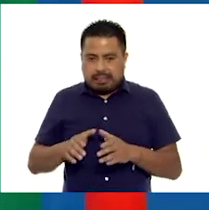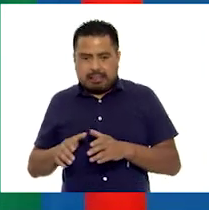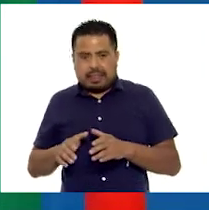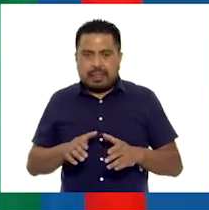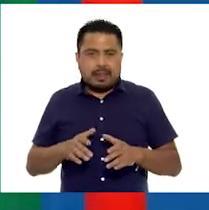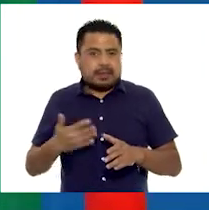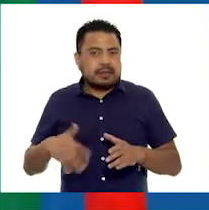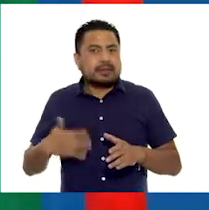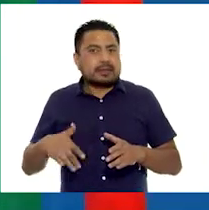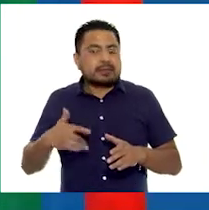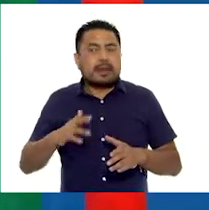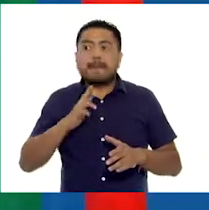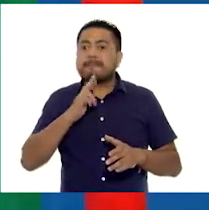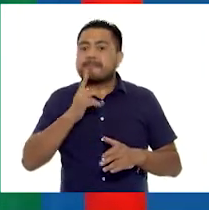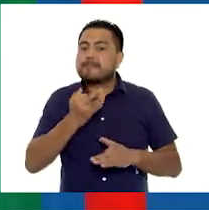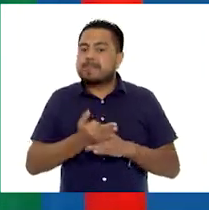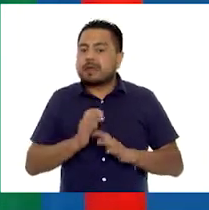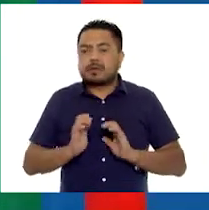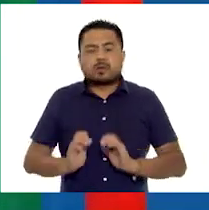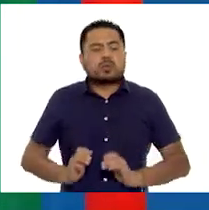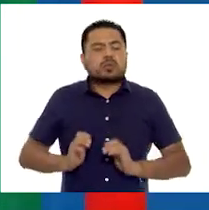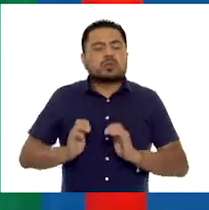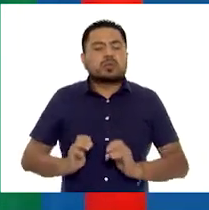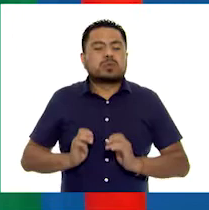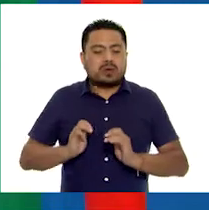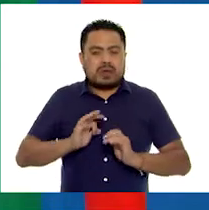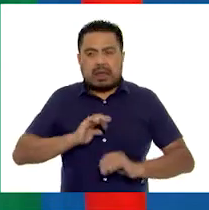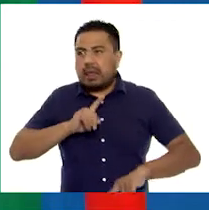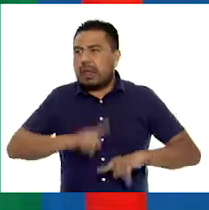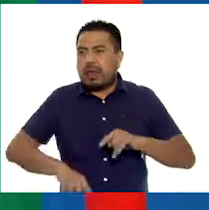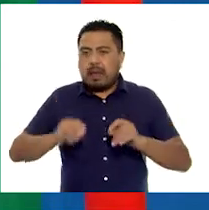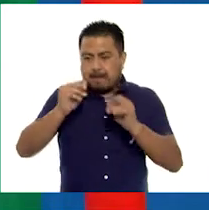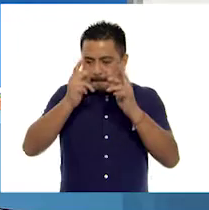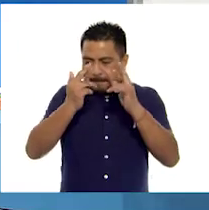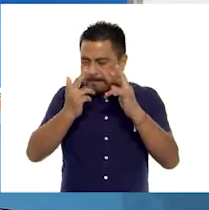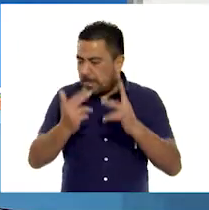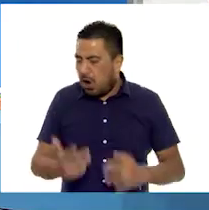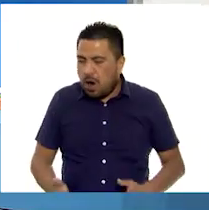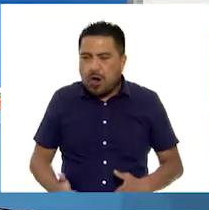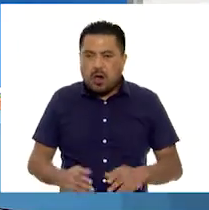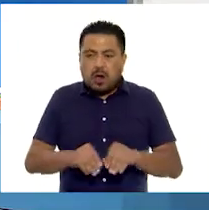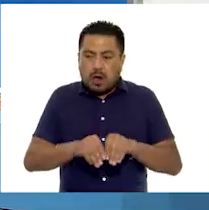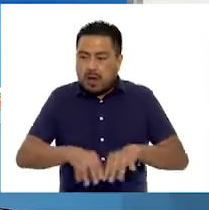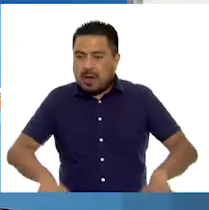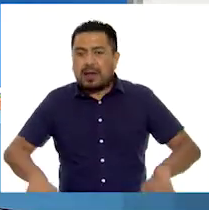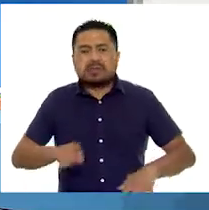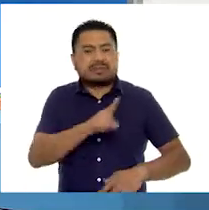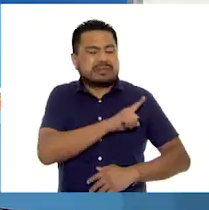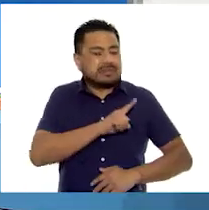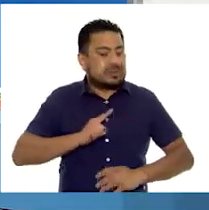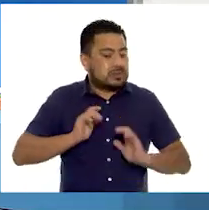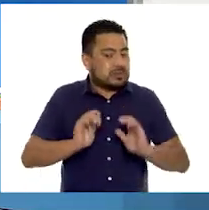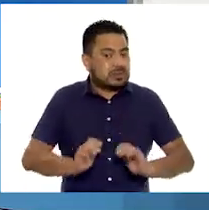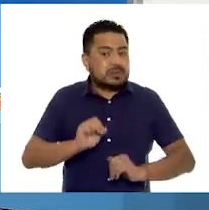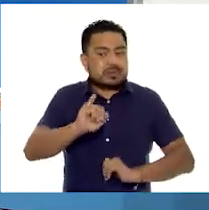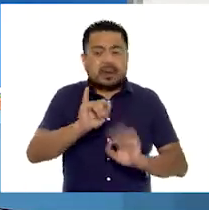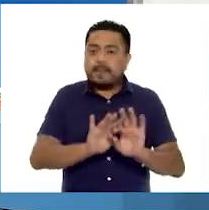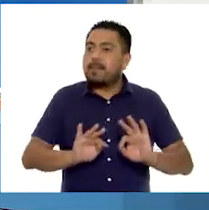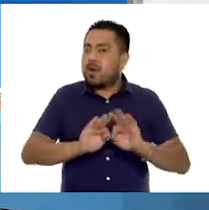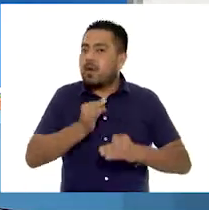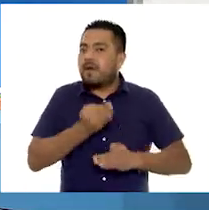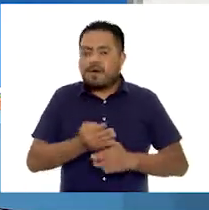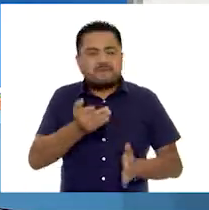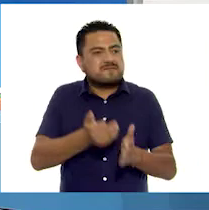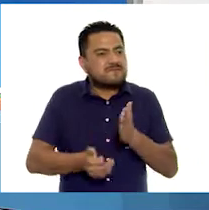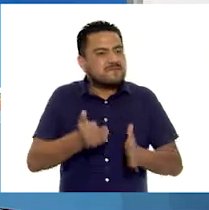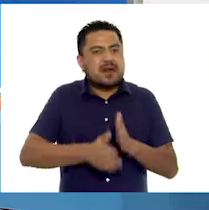tambalear será mejor que seamos muy cuidadosos para evitar que se caiga exacto debemos ser muy cuidadosos principalmente porque aún nos